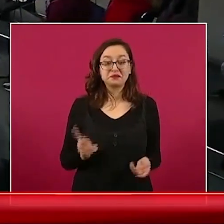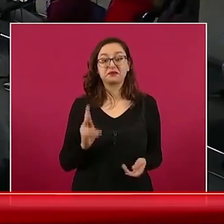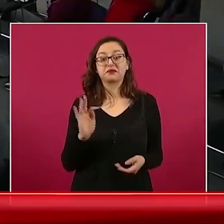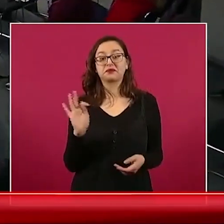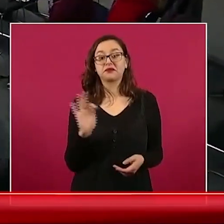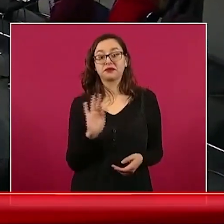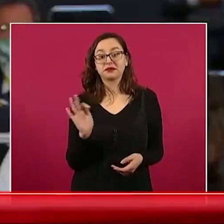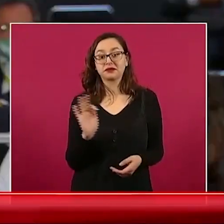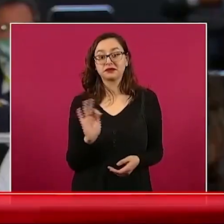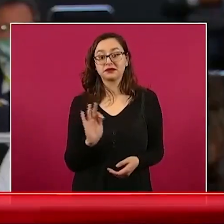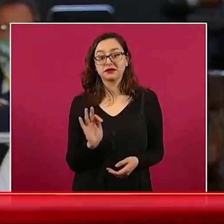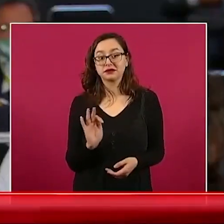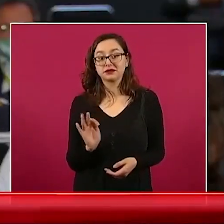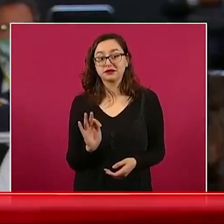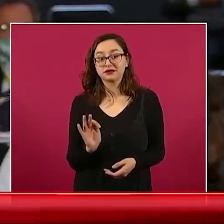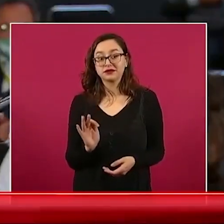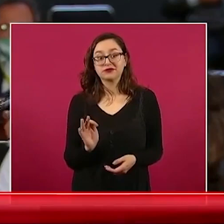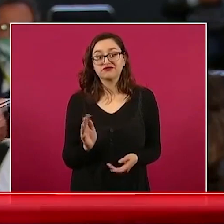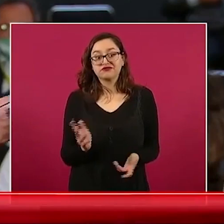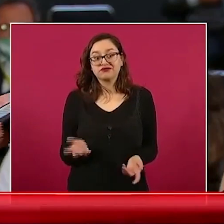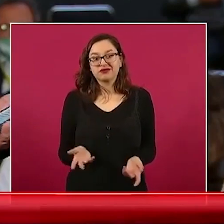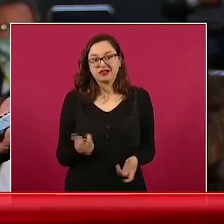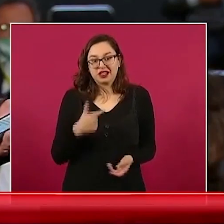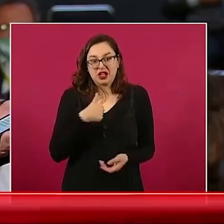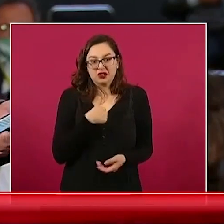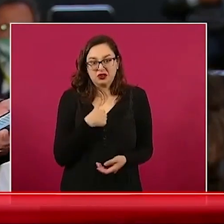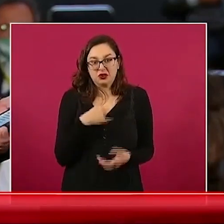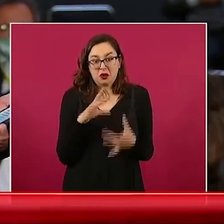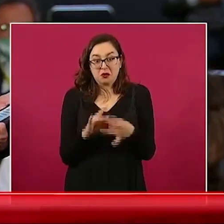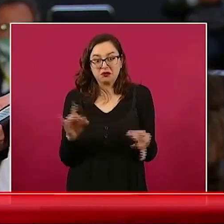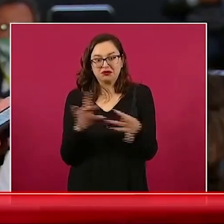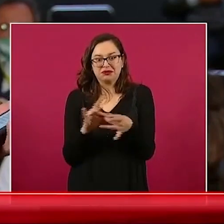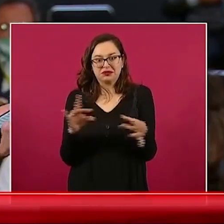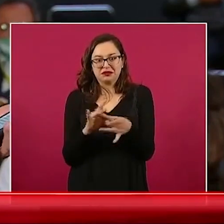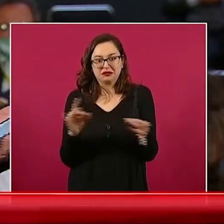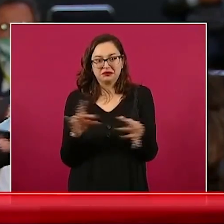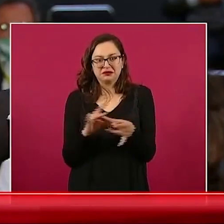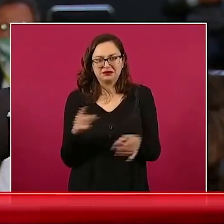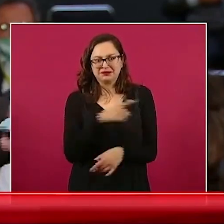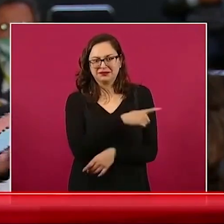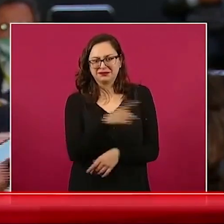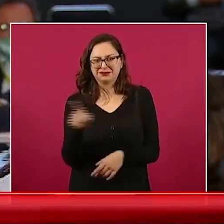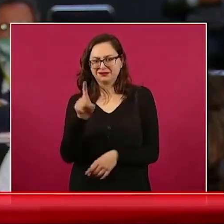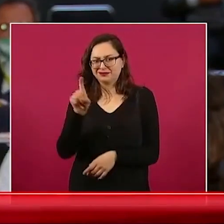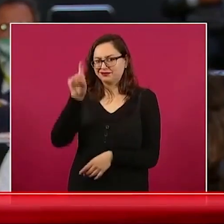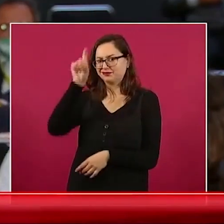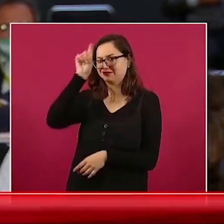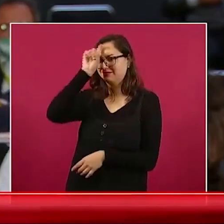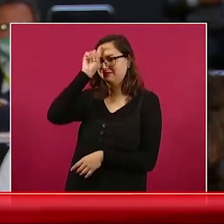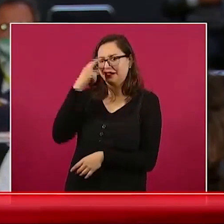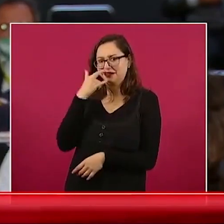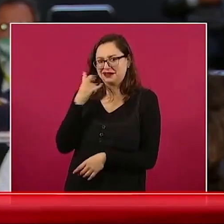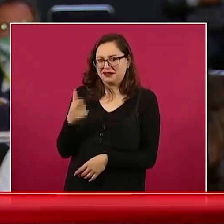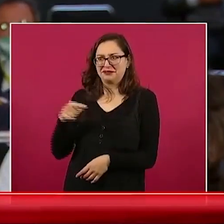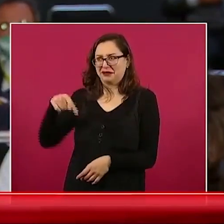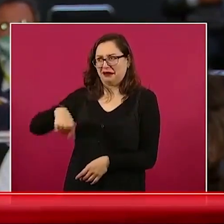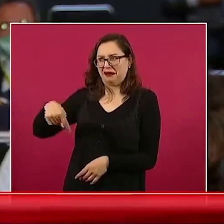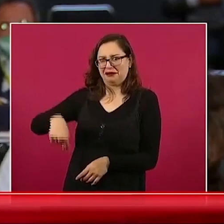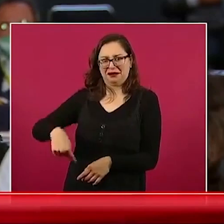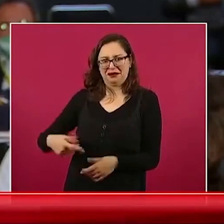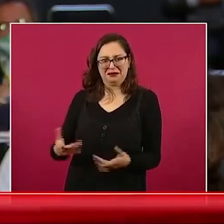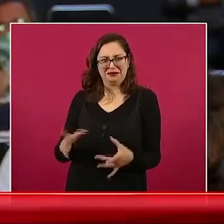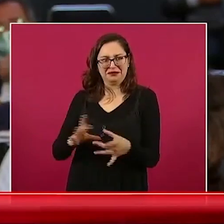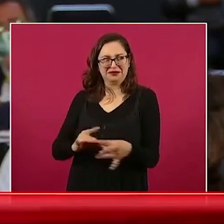pues lo que estoy diciendo raro en la mañanera, pero créame que muchos mexicanos pues estarían